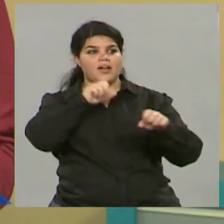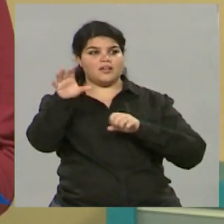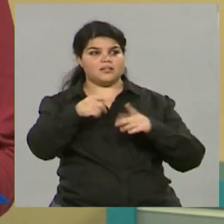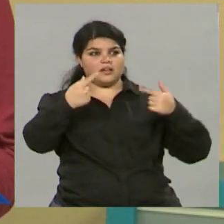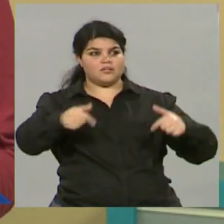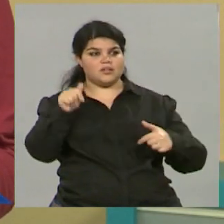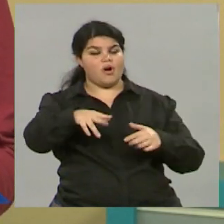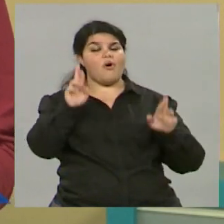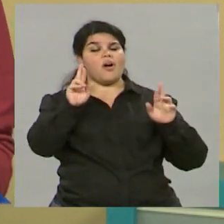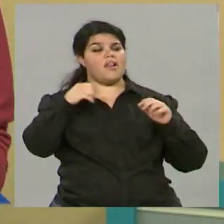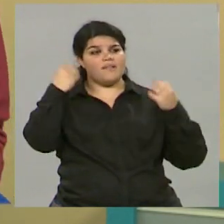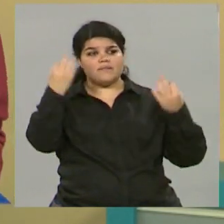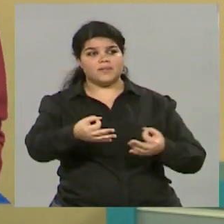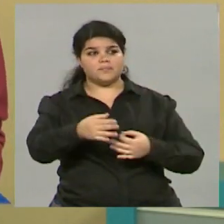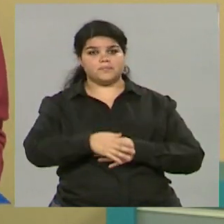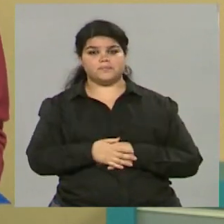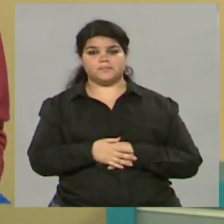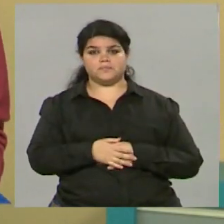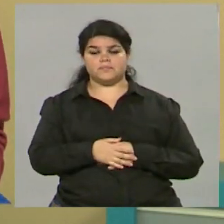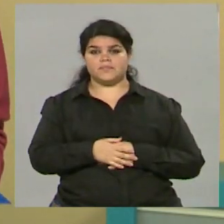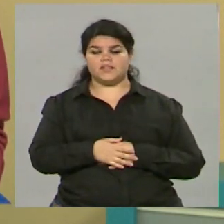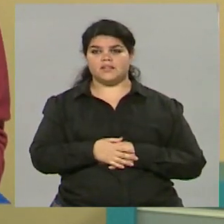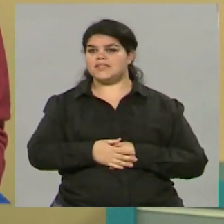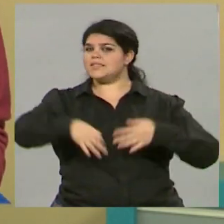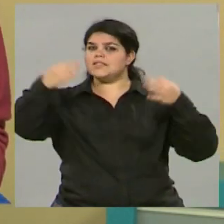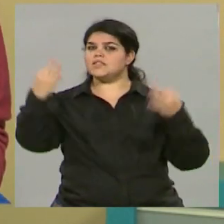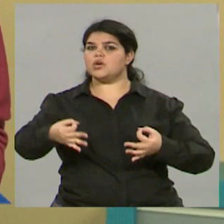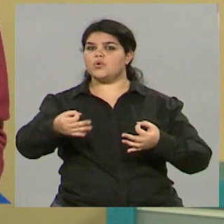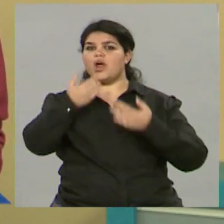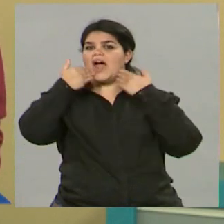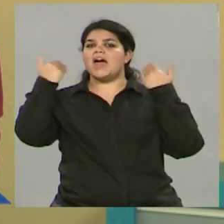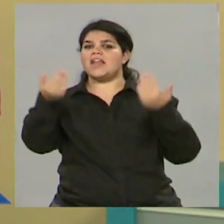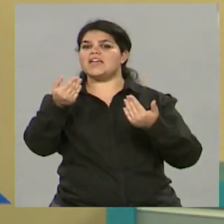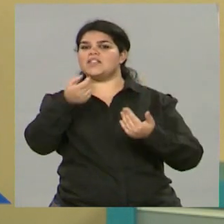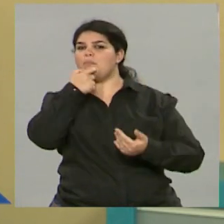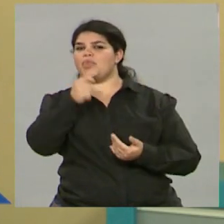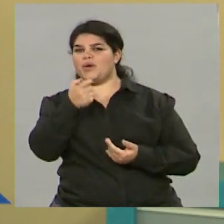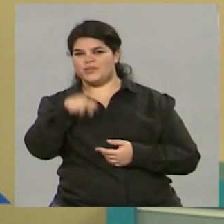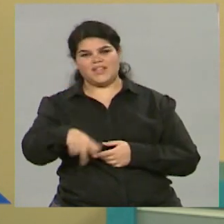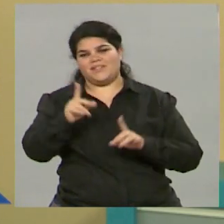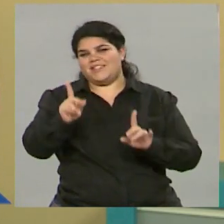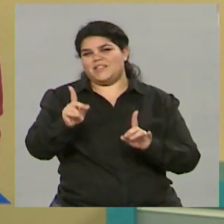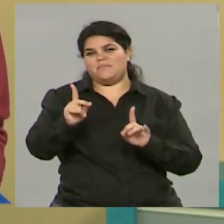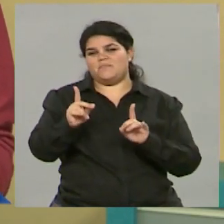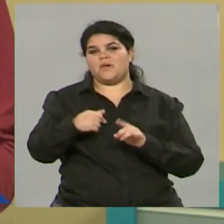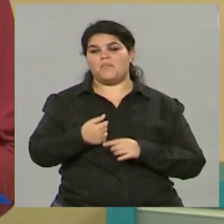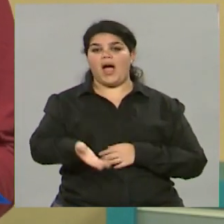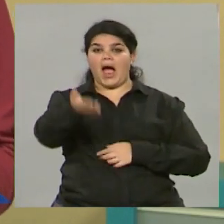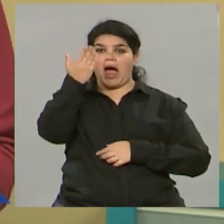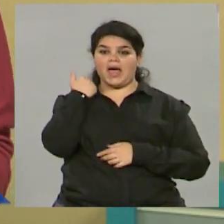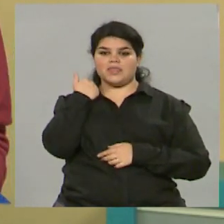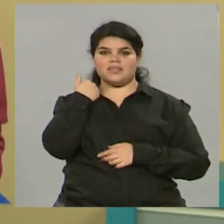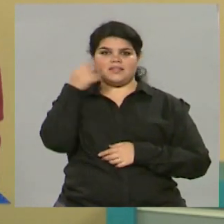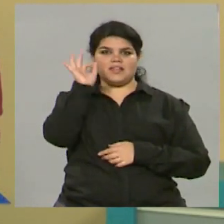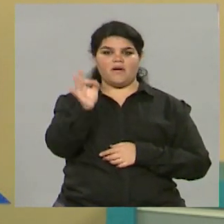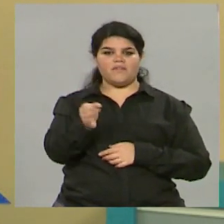con muchísimo éxito? Y lo más seguro es que sea gracias Mendoza, como siempre. La vez pasada me anticipé a lo que